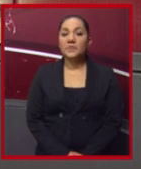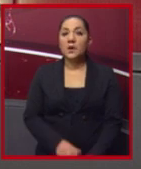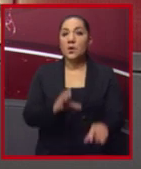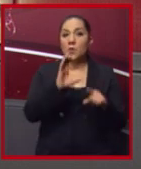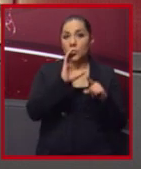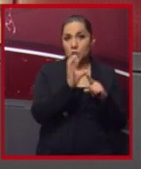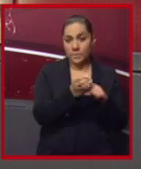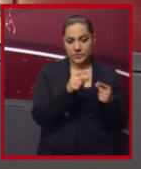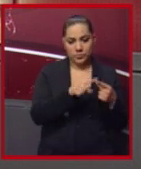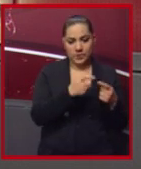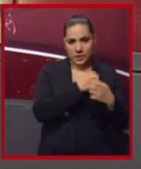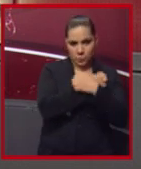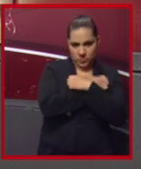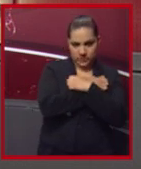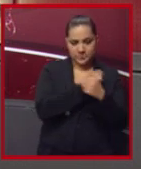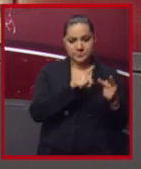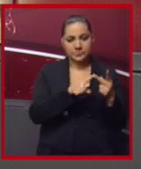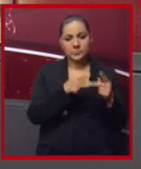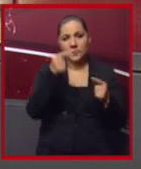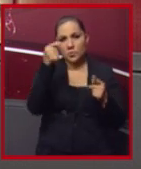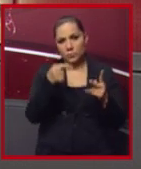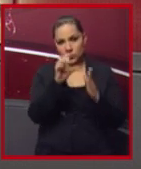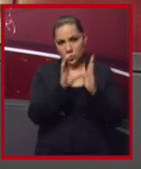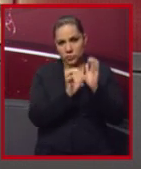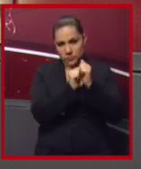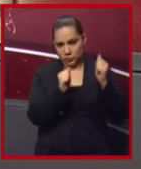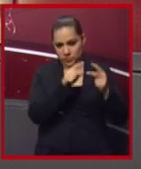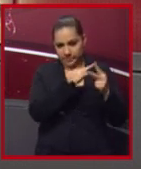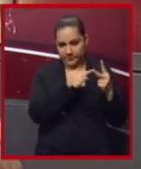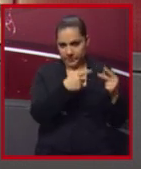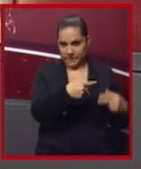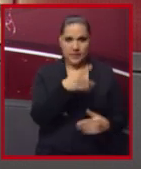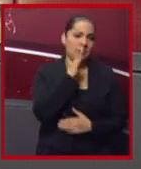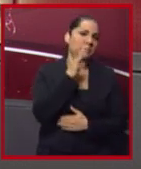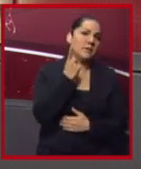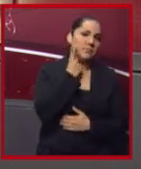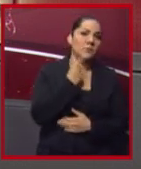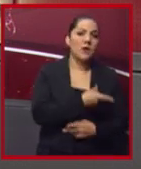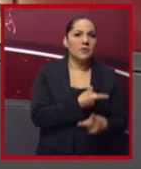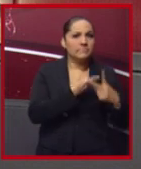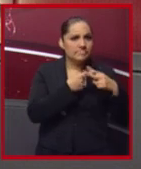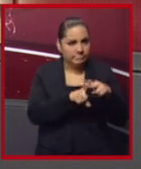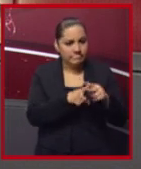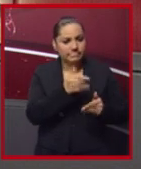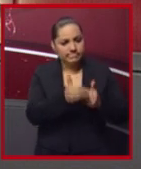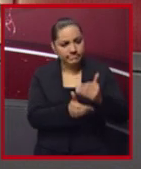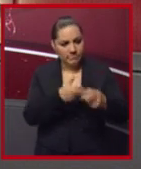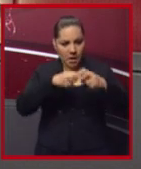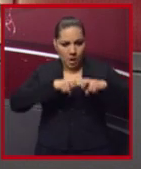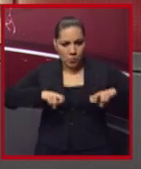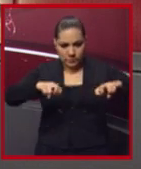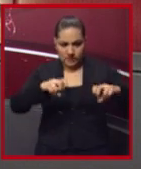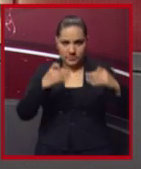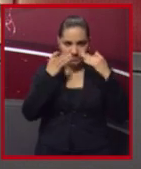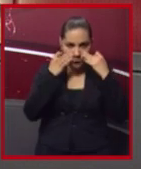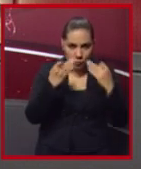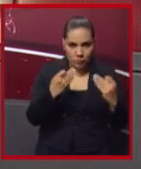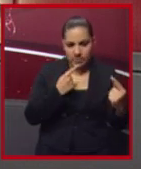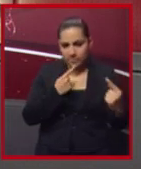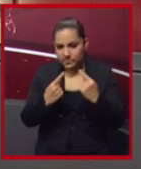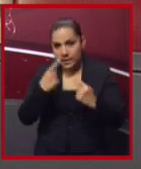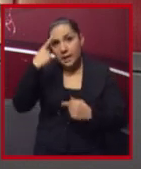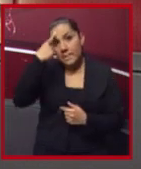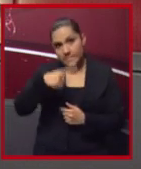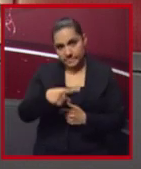Las Comisiones Unidas de Educación y Puntos Constitucionales de la Cámara de Diputados iniciaron la primera de las audiencias públicas para el análisis de las